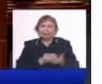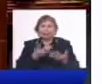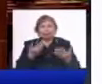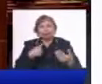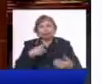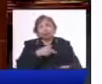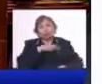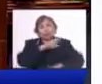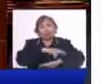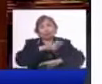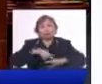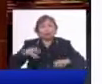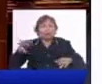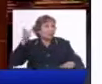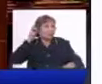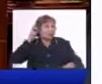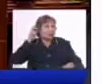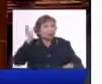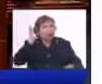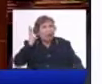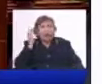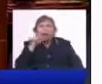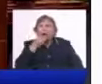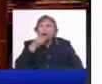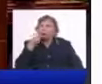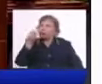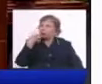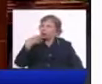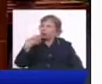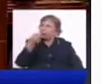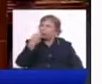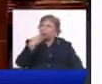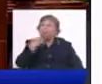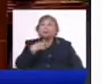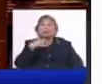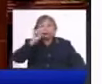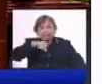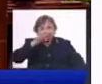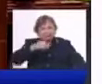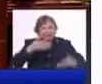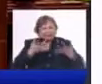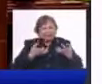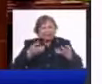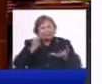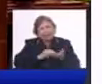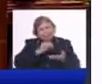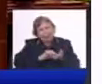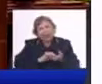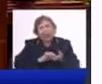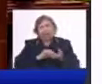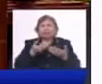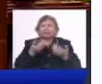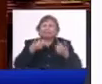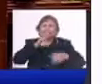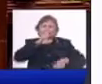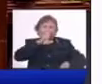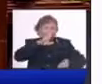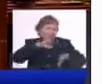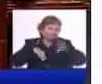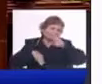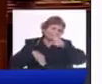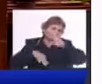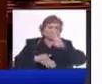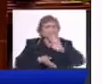regiones. He escuchado a colegas que me dicen, quise hacer más y me frustra irme